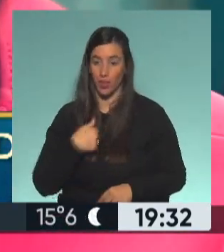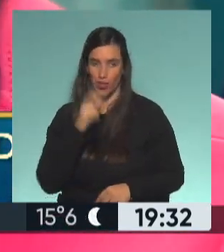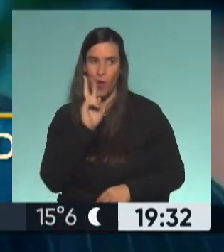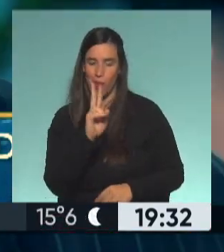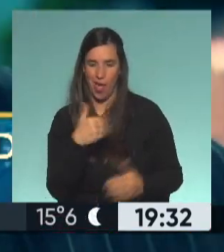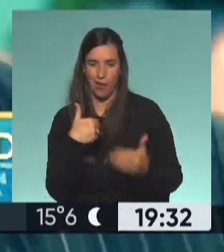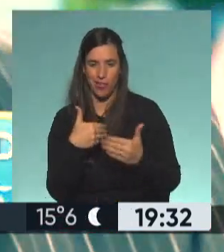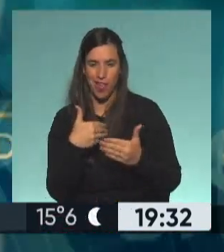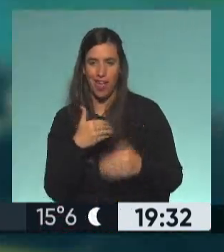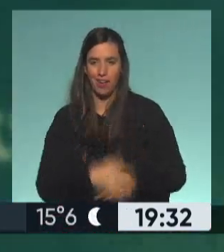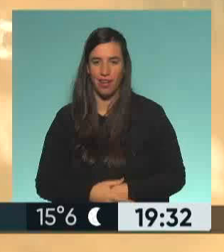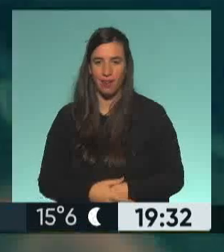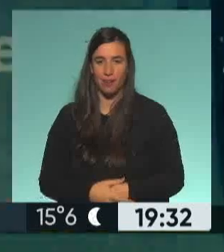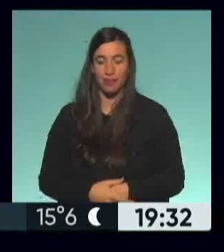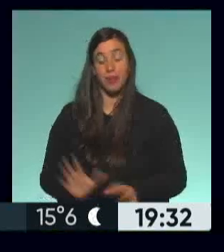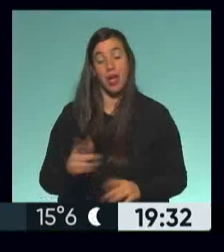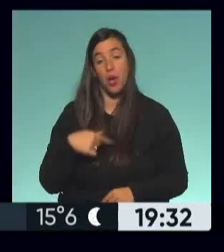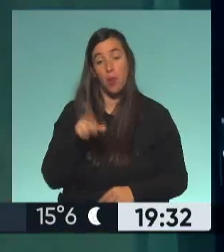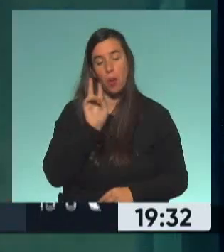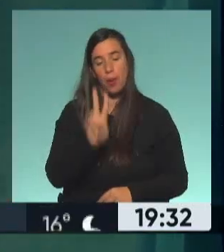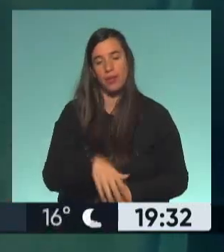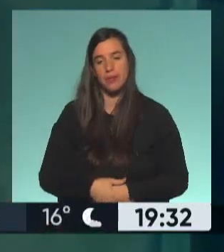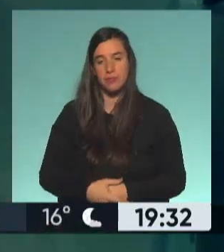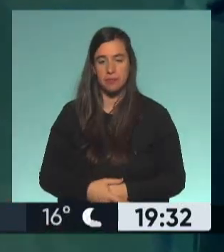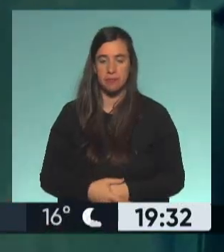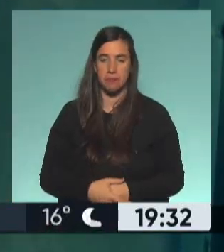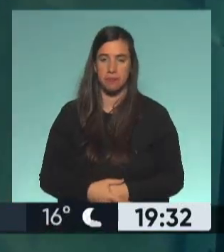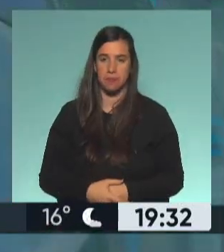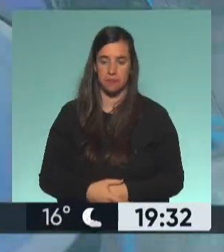veo cerca. Bueno, digo, es lo que vos ves.